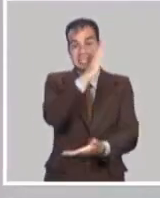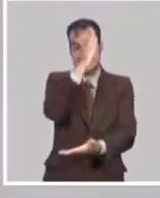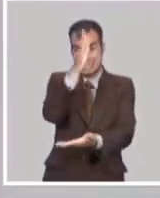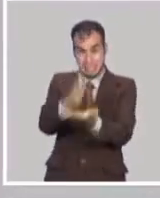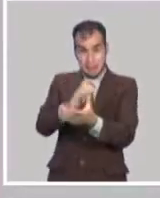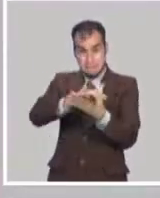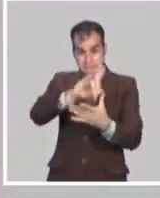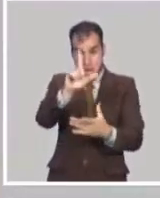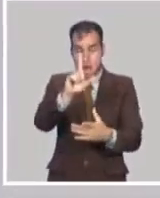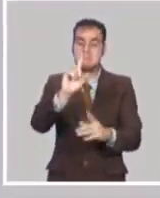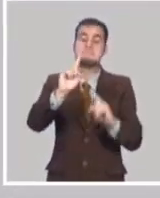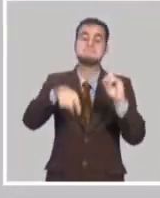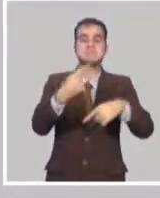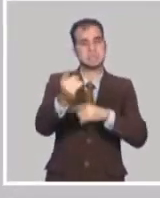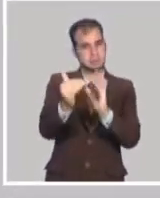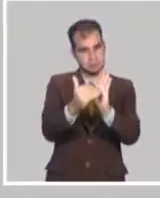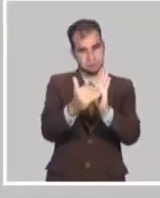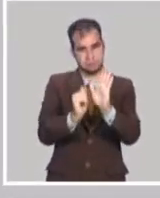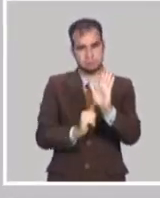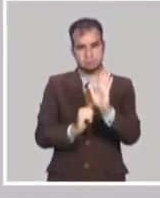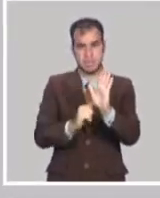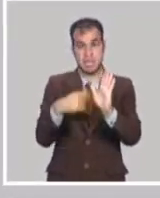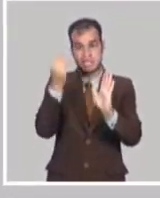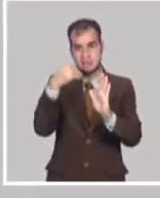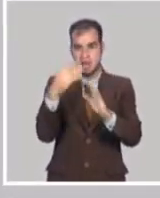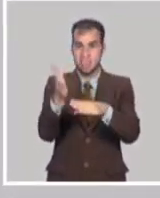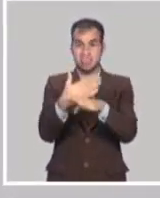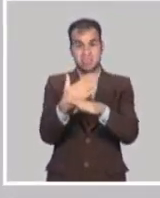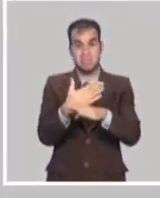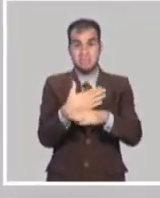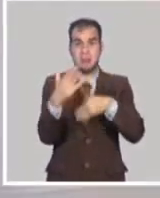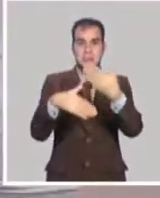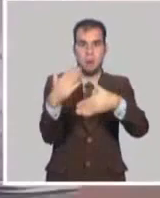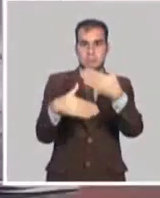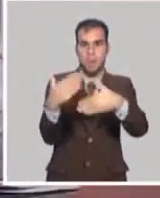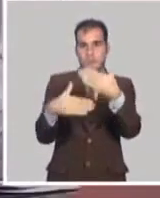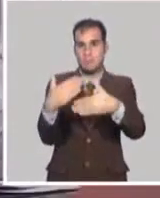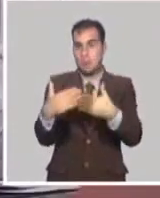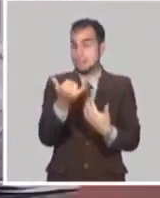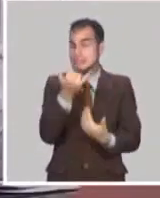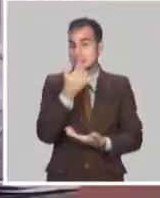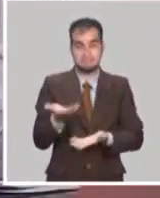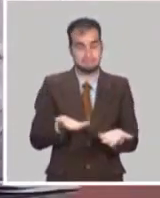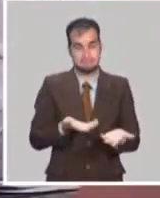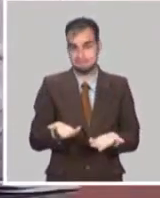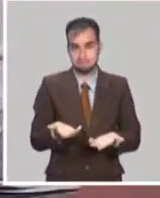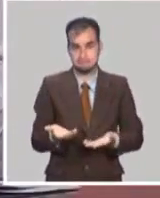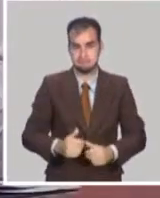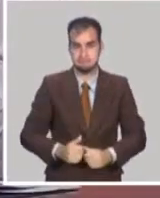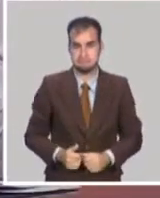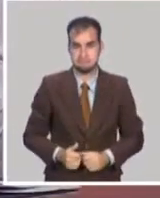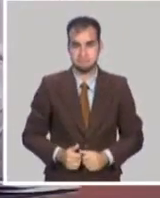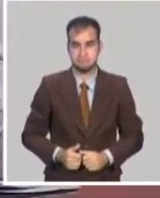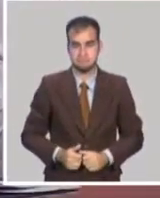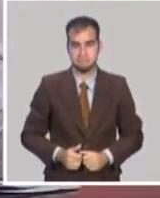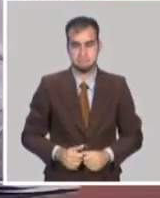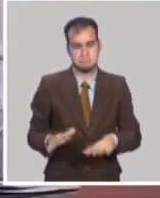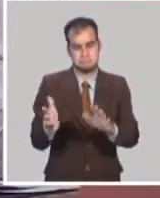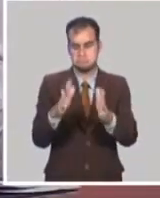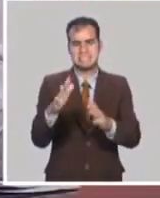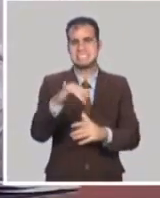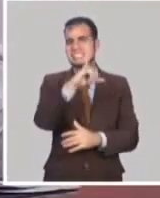tarde así que hay una conjugación de varios factores que prácticamente hemos perdido en las últimas horas casi